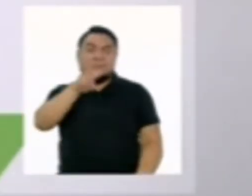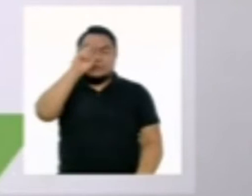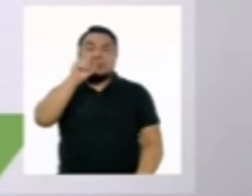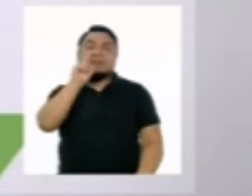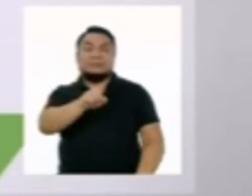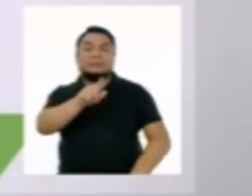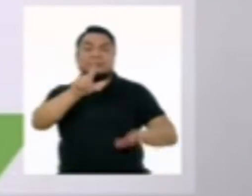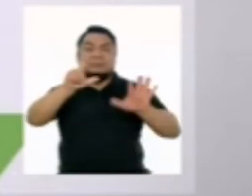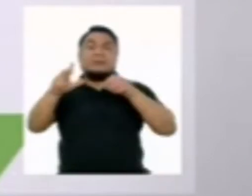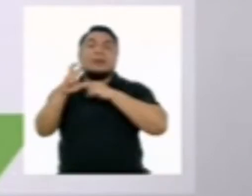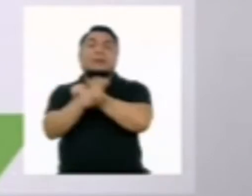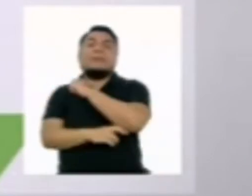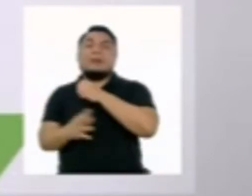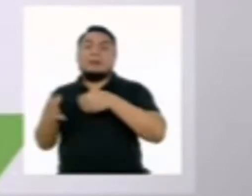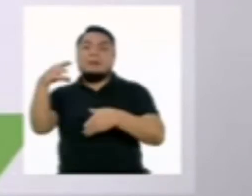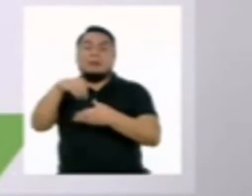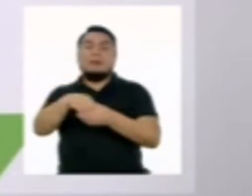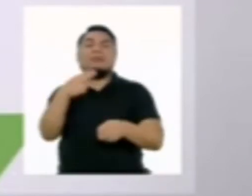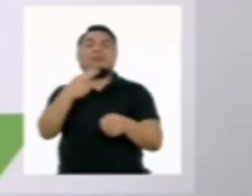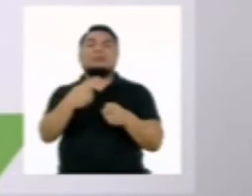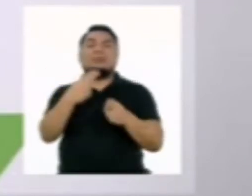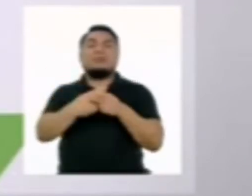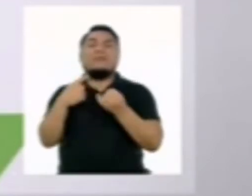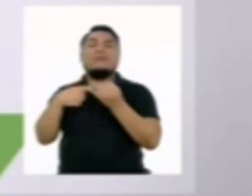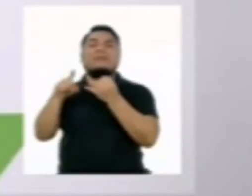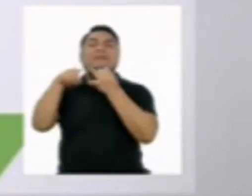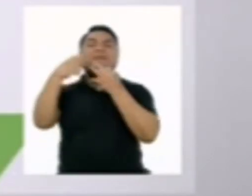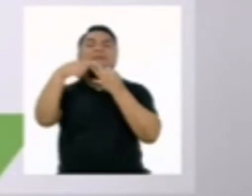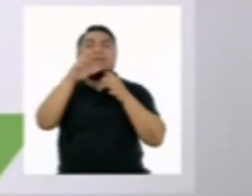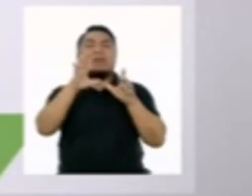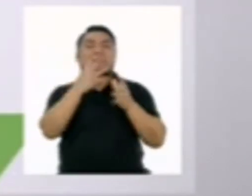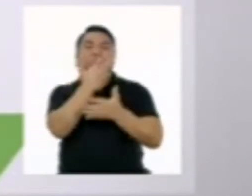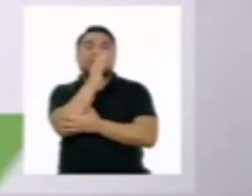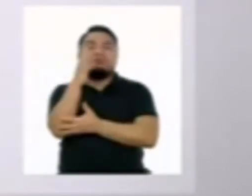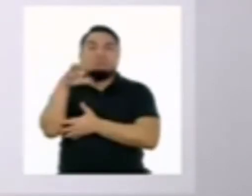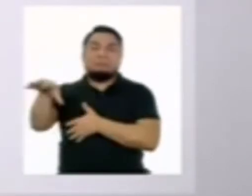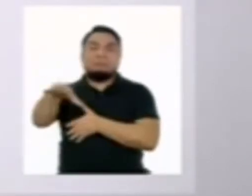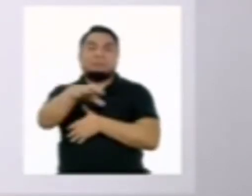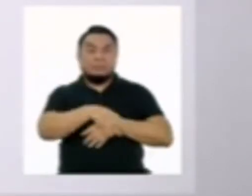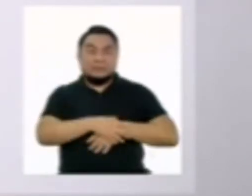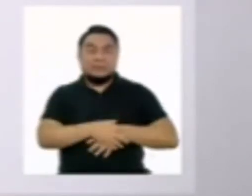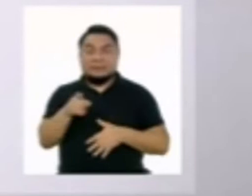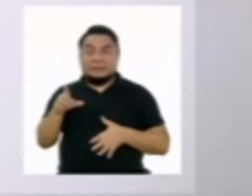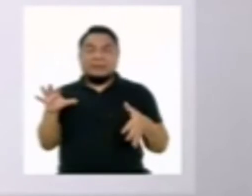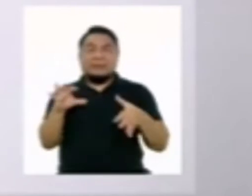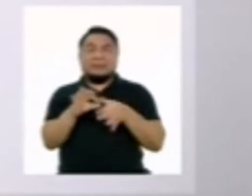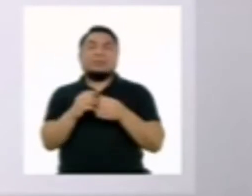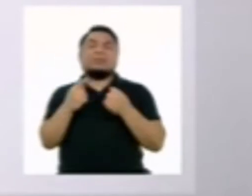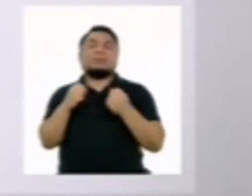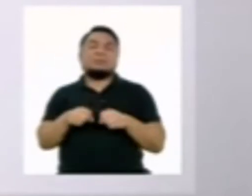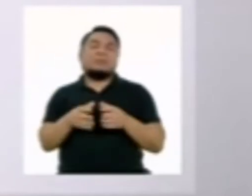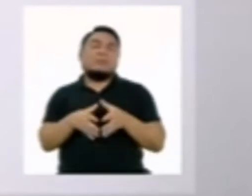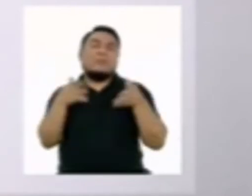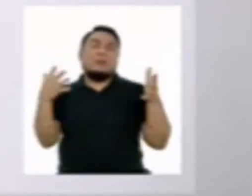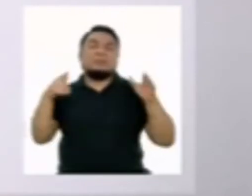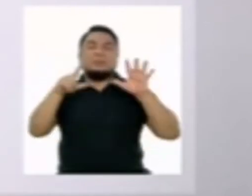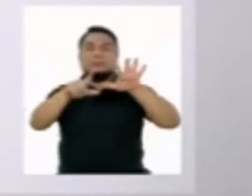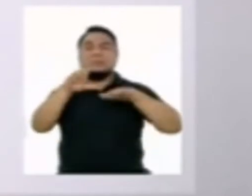los 17 países llamados megadiversos. Estos países en conjunto son poseedores de más